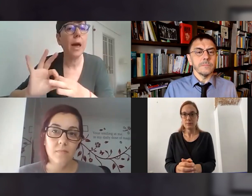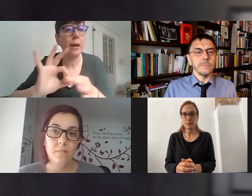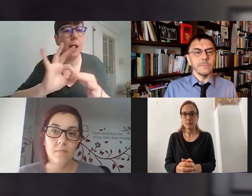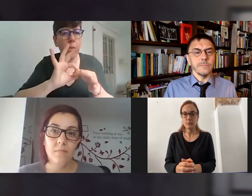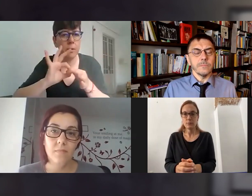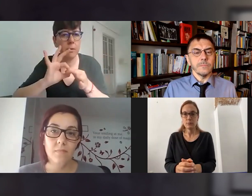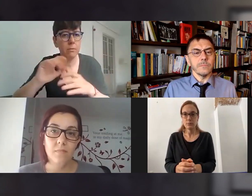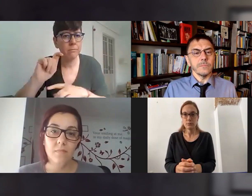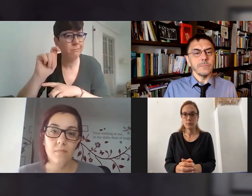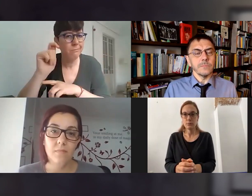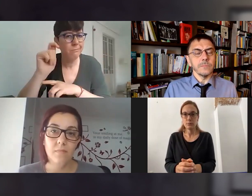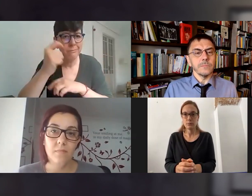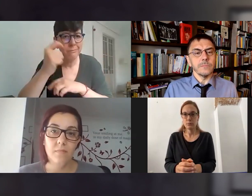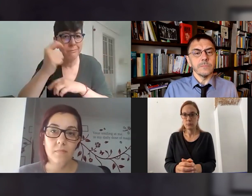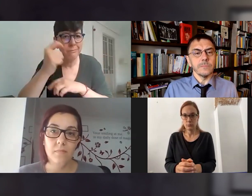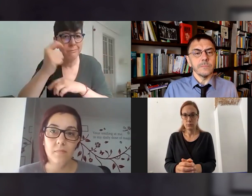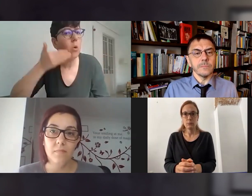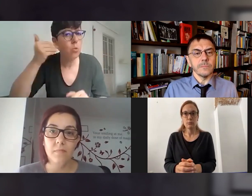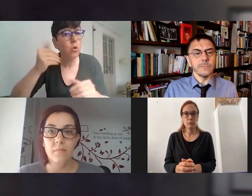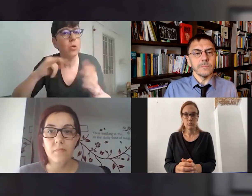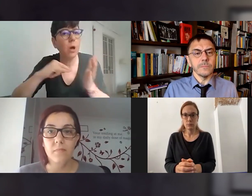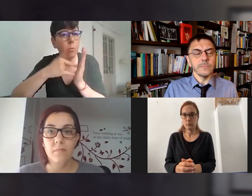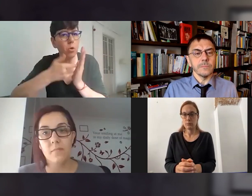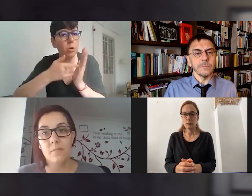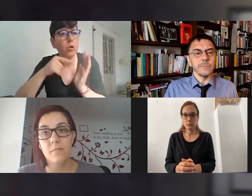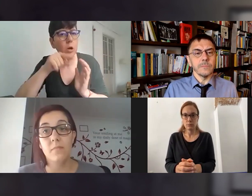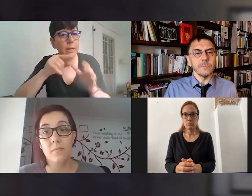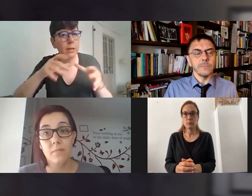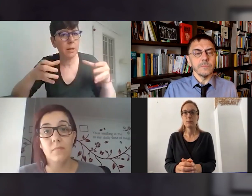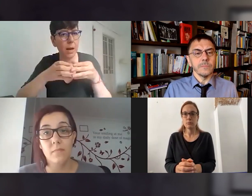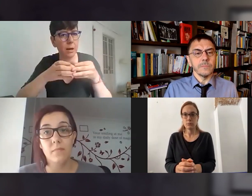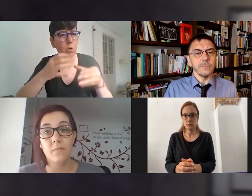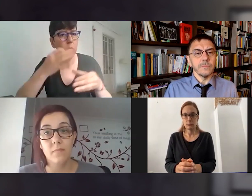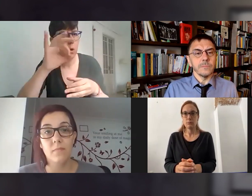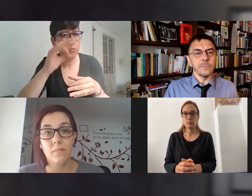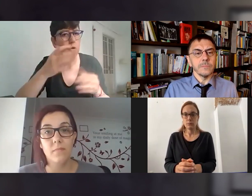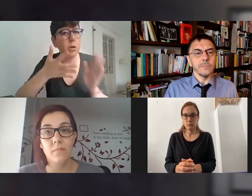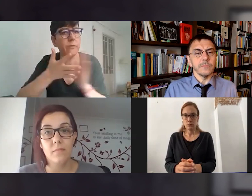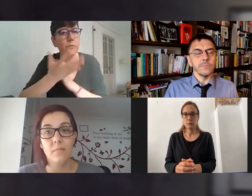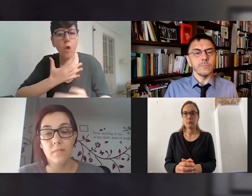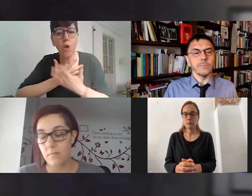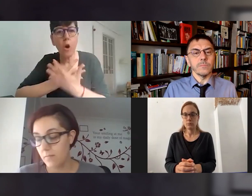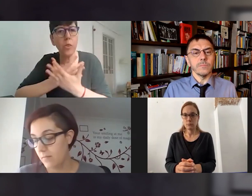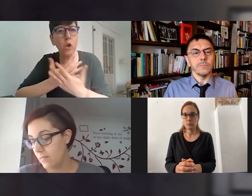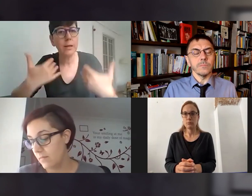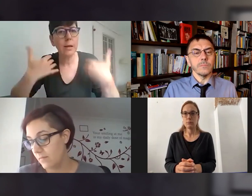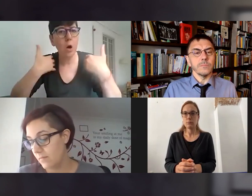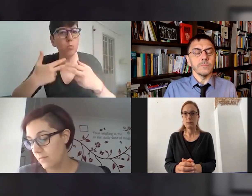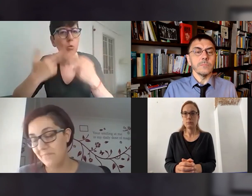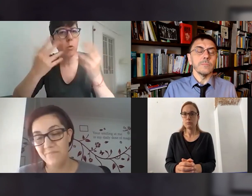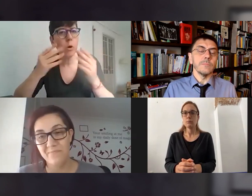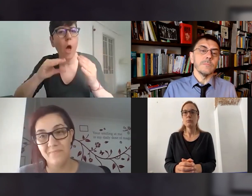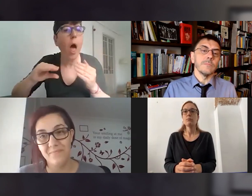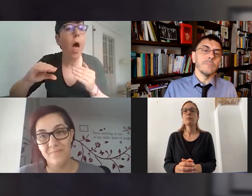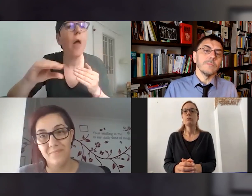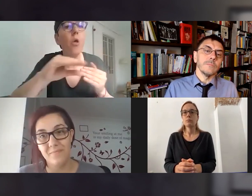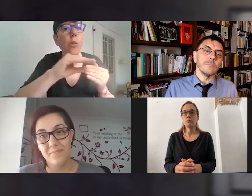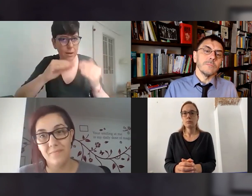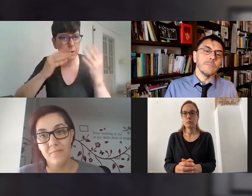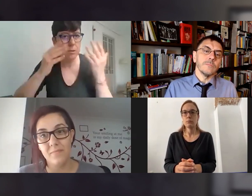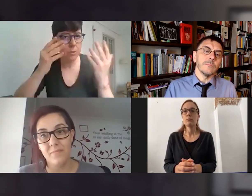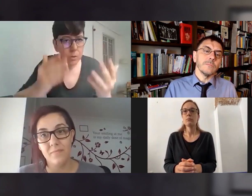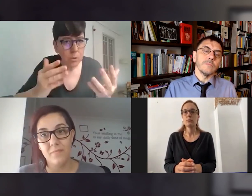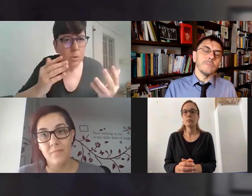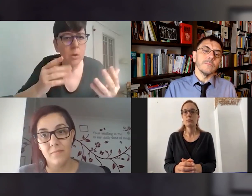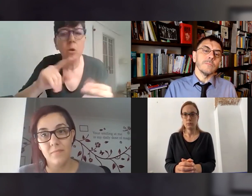Estamos hablando de la Caja de la Solidaridad, que está siendo un orgullo, y yo la verdad es que me siento muy orgullosa de que se están haciendo